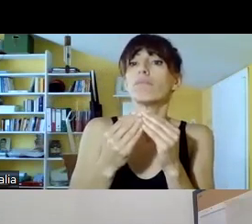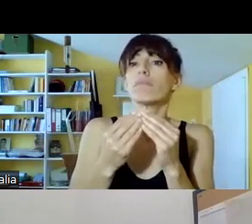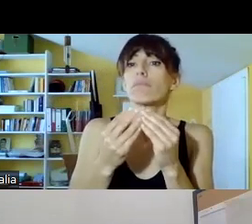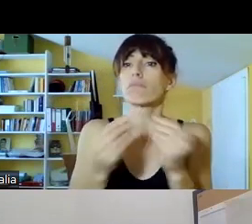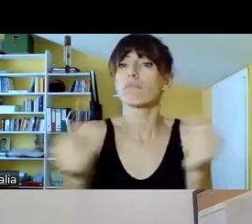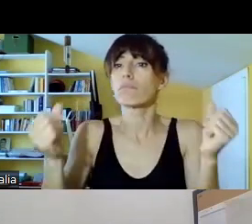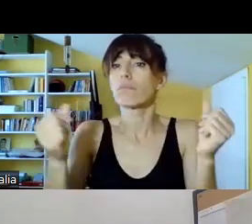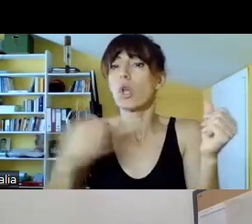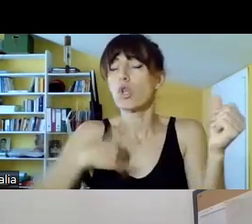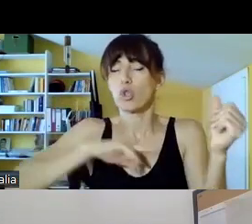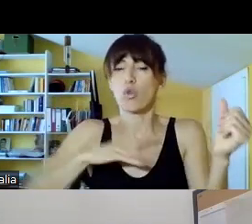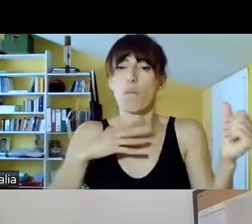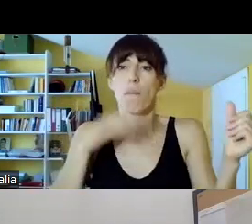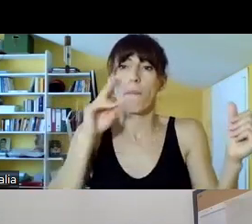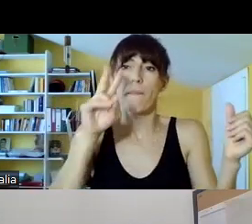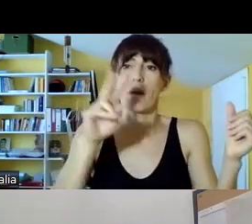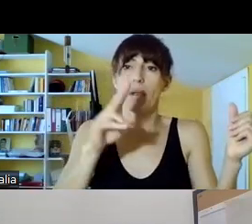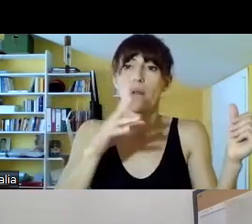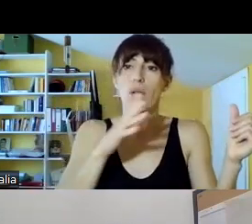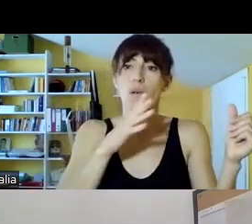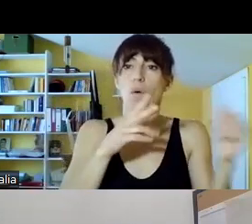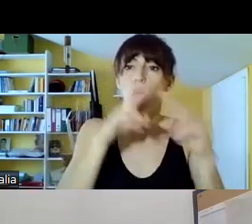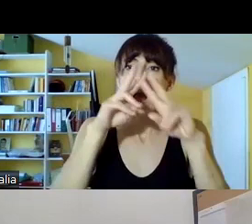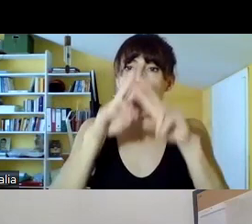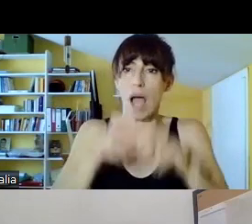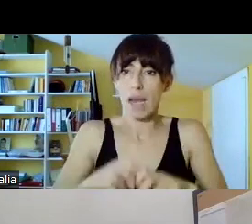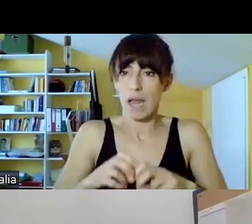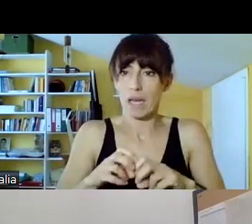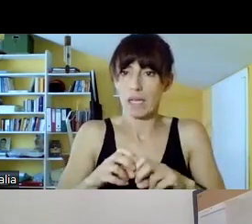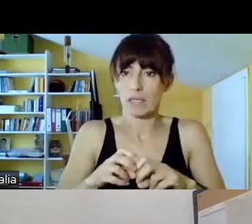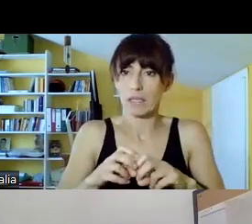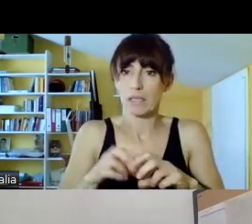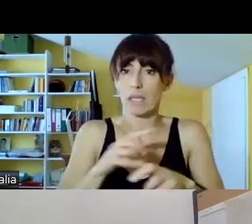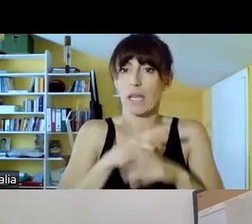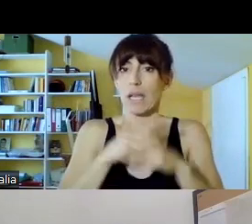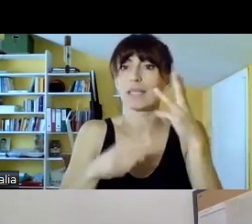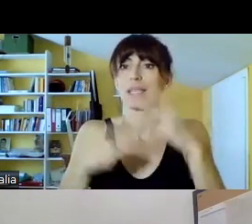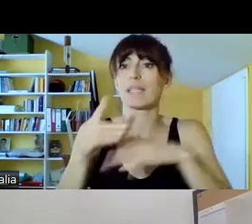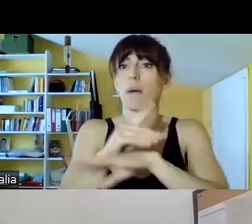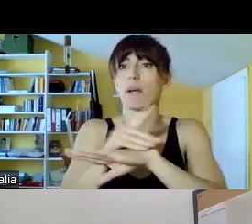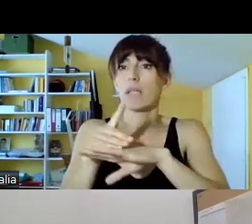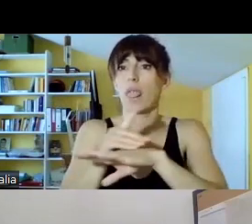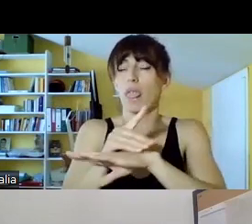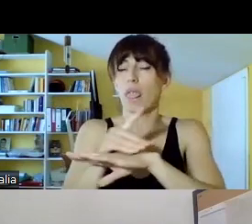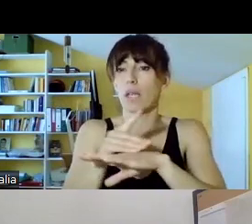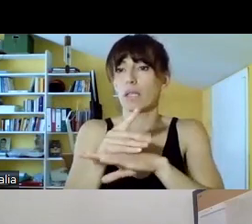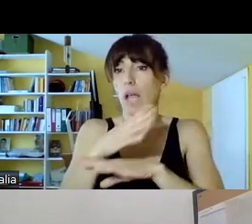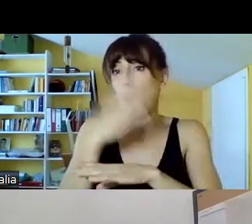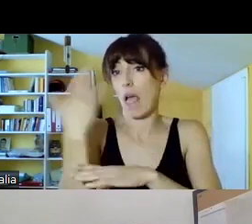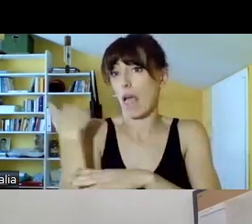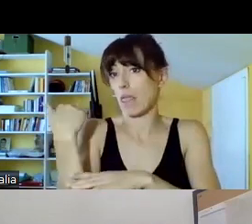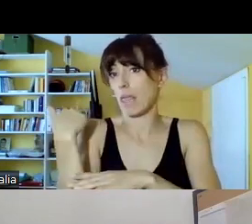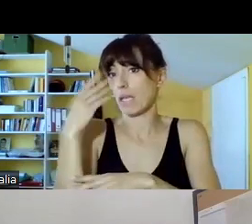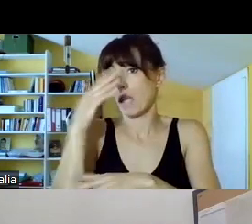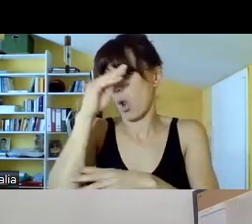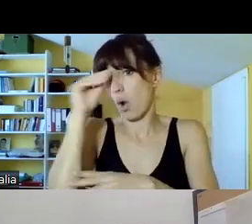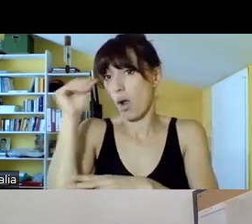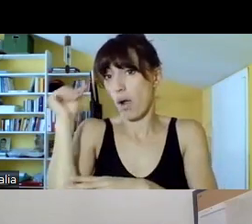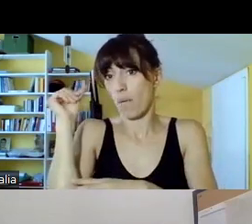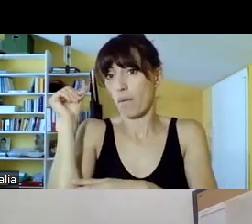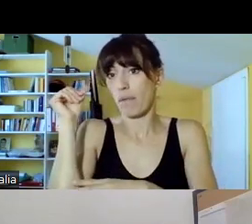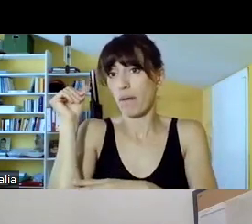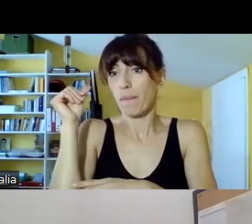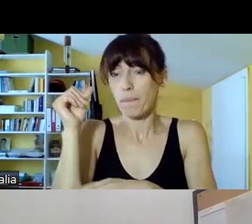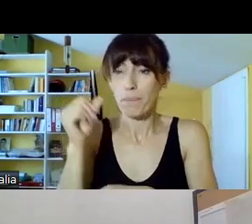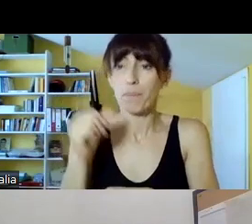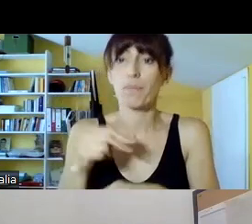podido observar en el análisis de las 3 bases de datos. Antes se me ha olvidado decir, pero los